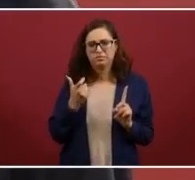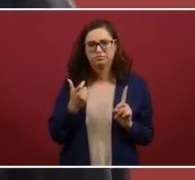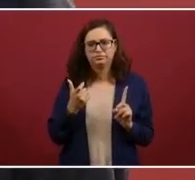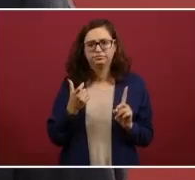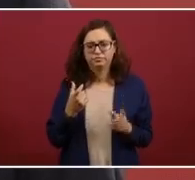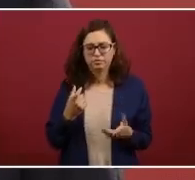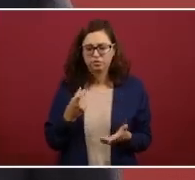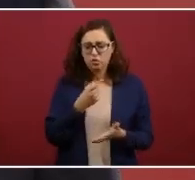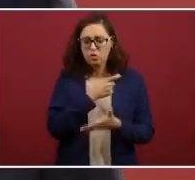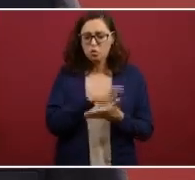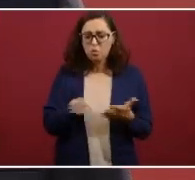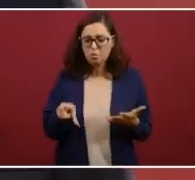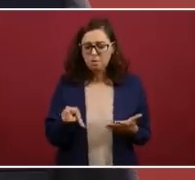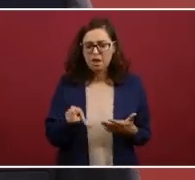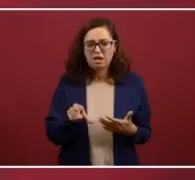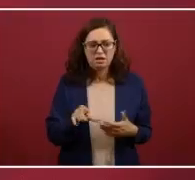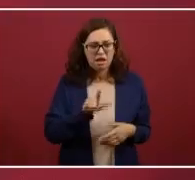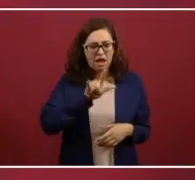al nuevo presidente